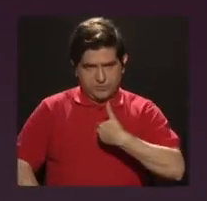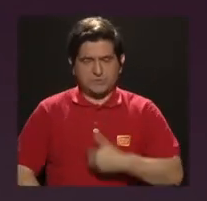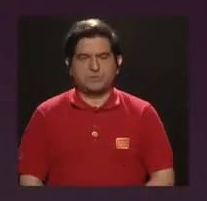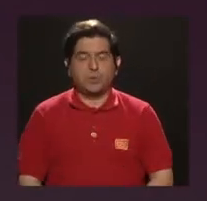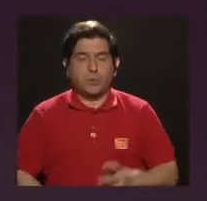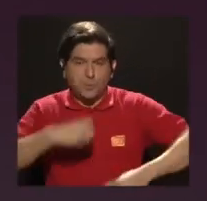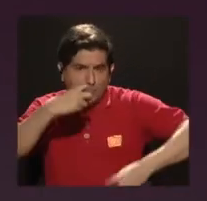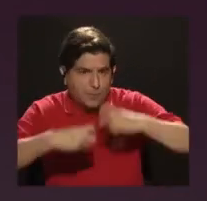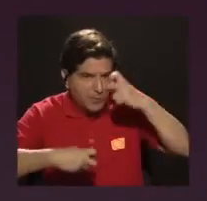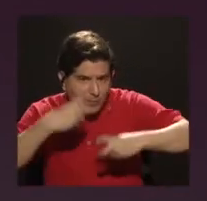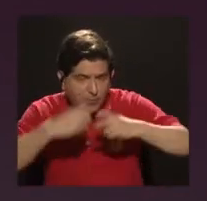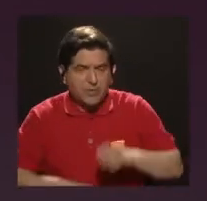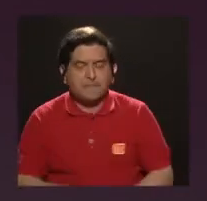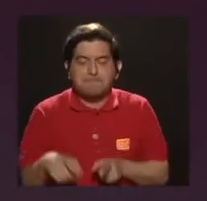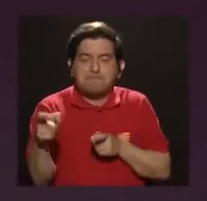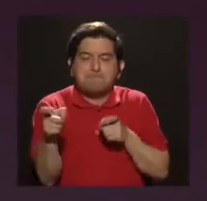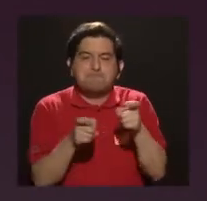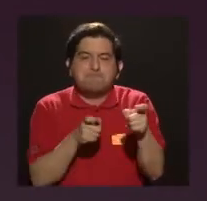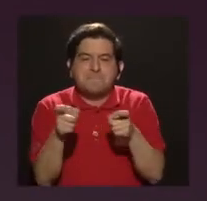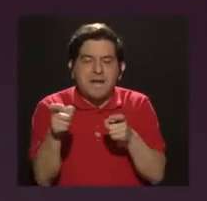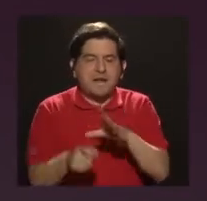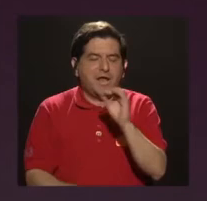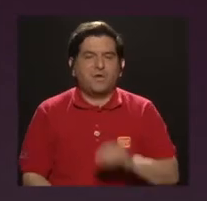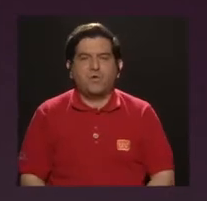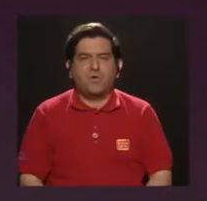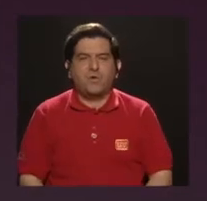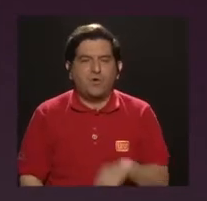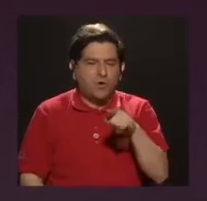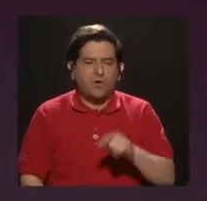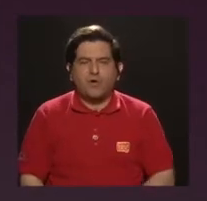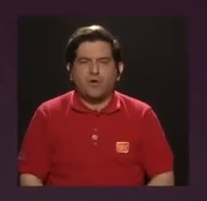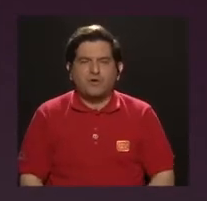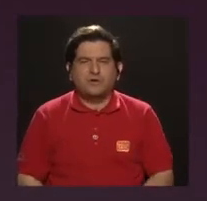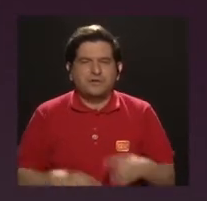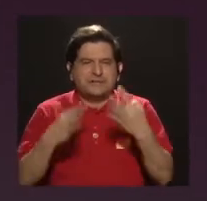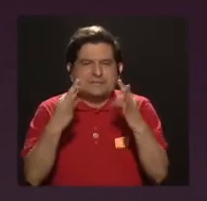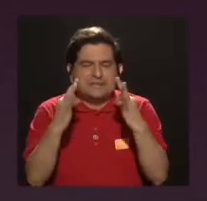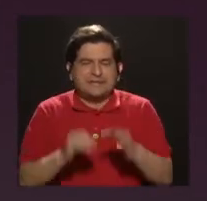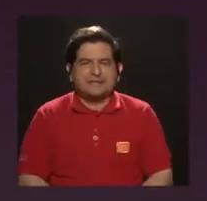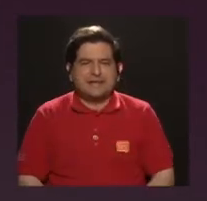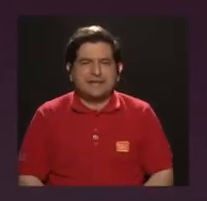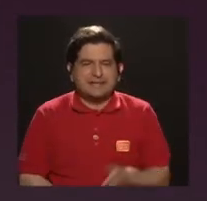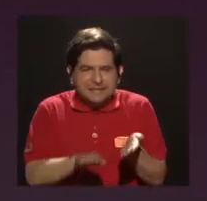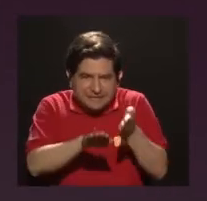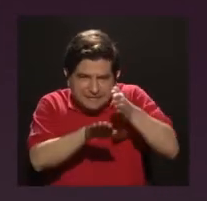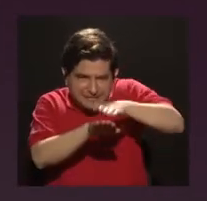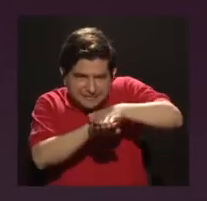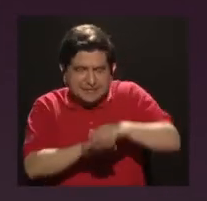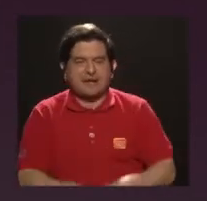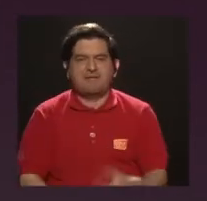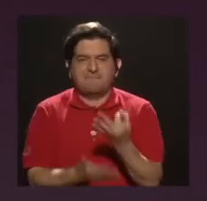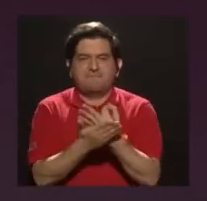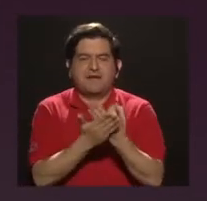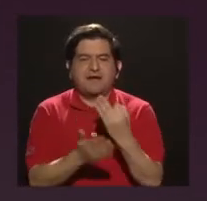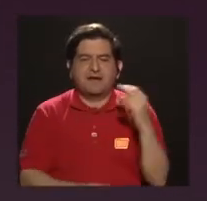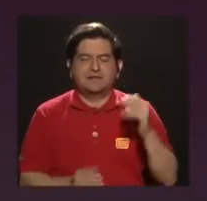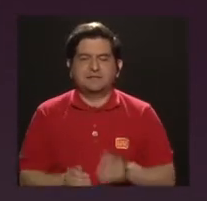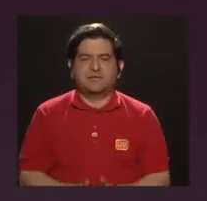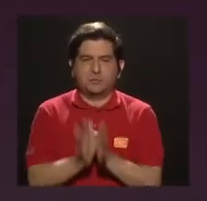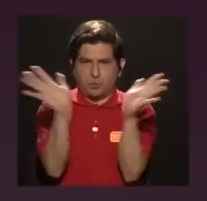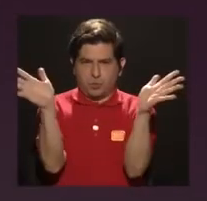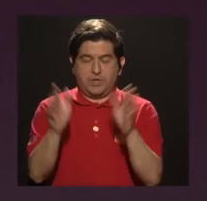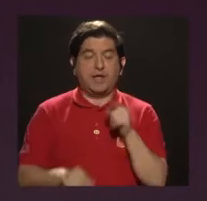delito de manejo o manipulación de las finanzas públicas eso es la razón por la cual se le